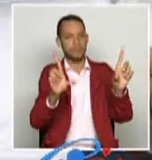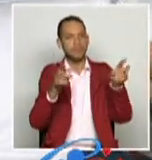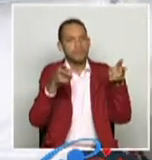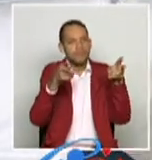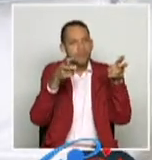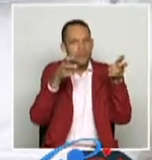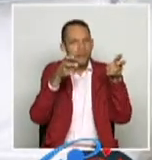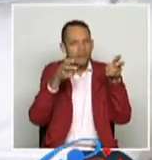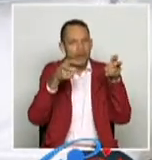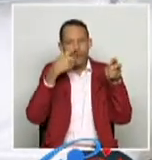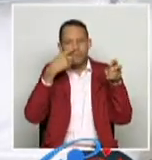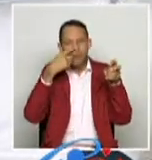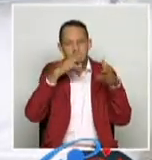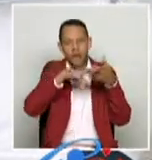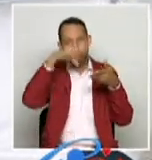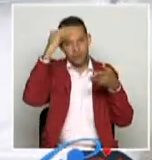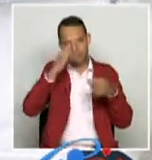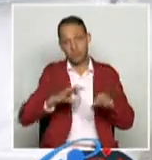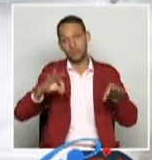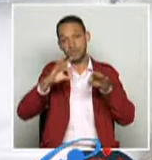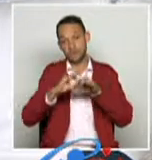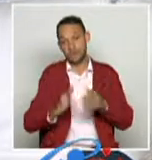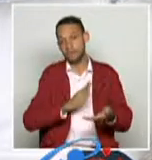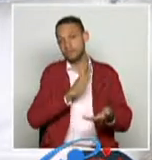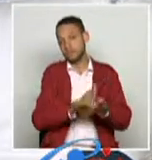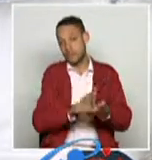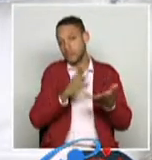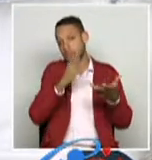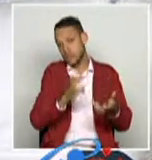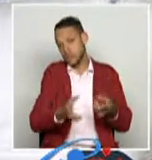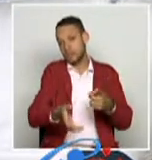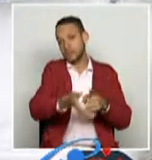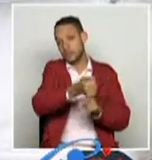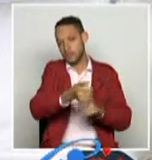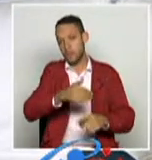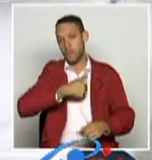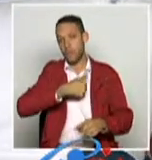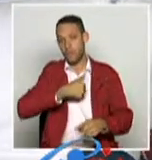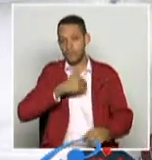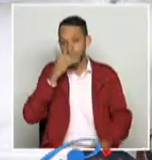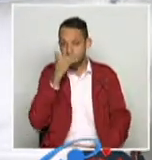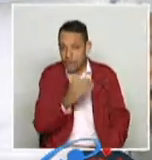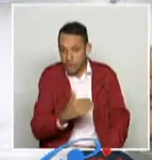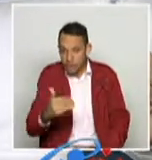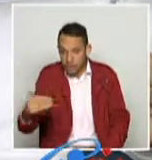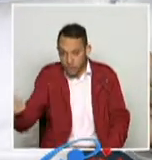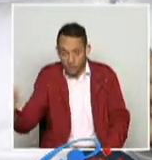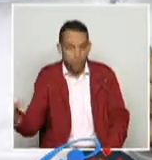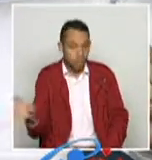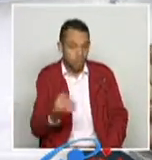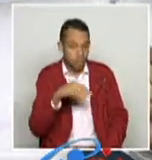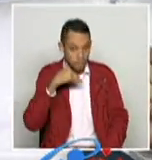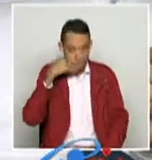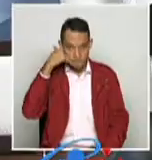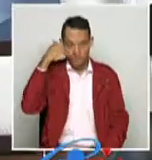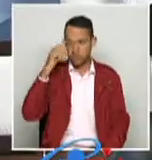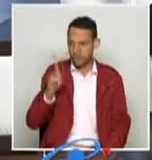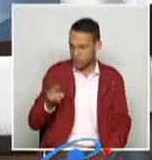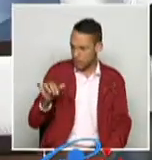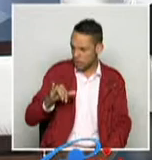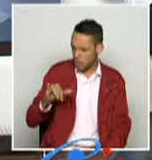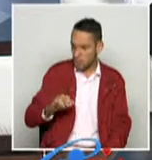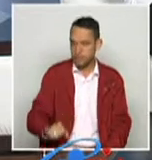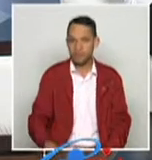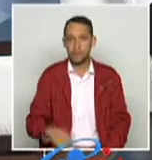y tener la posibilidad de esta valoración clínica para todos los niños y adultos, ¿no?